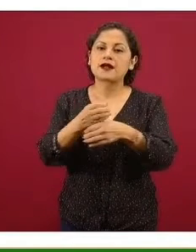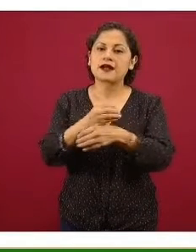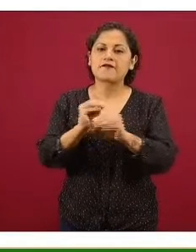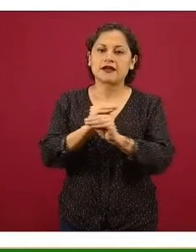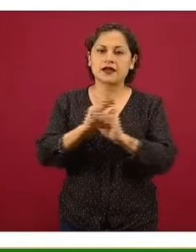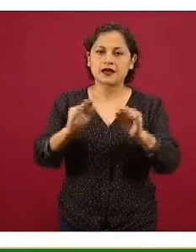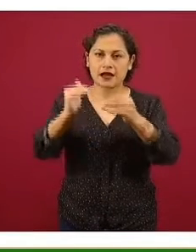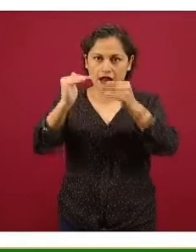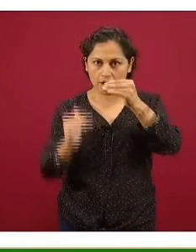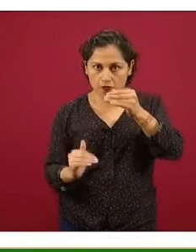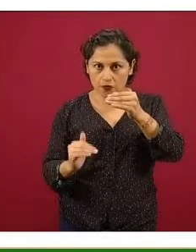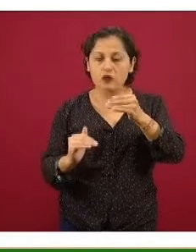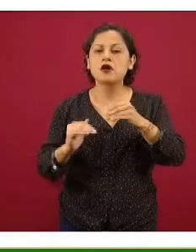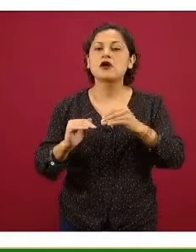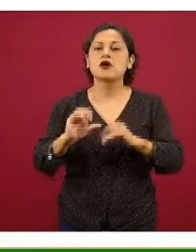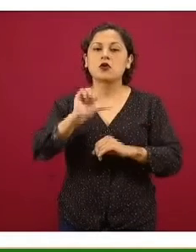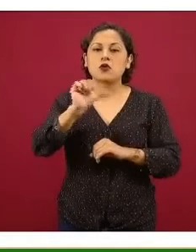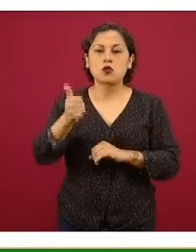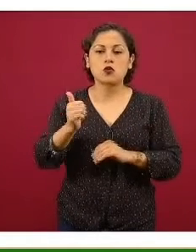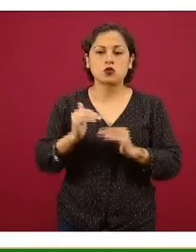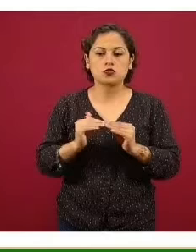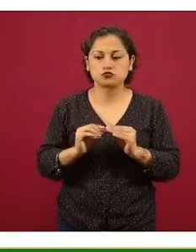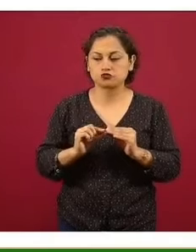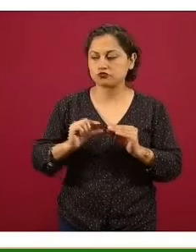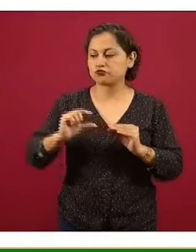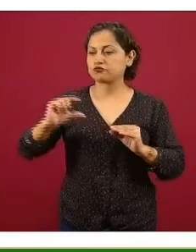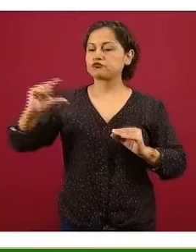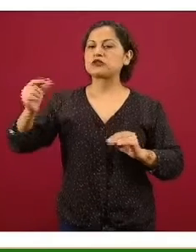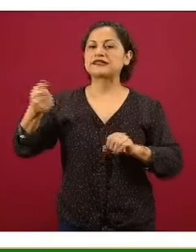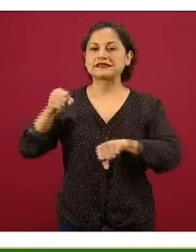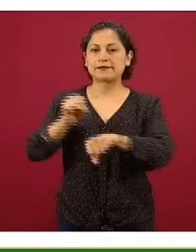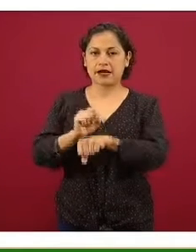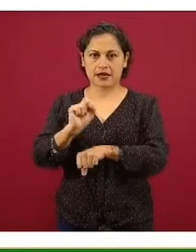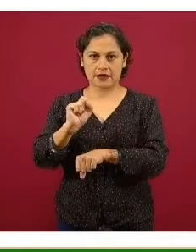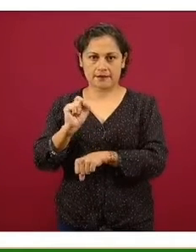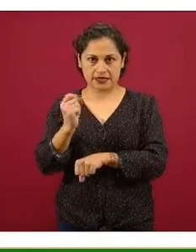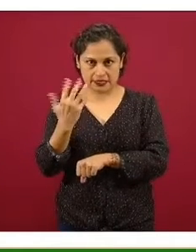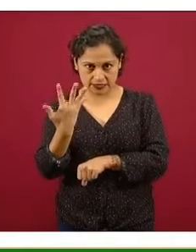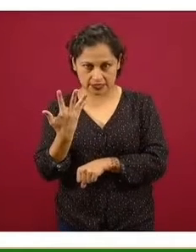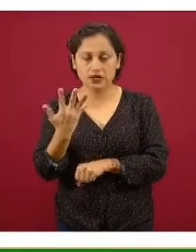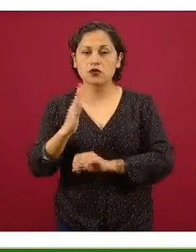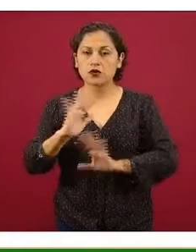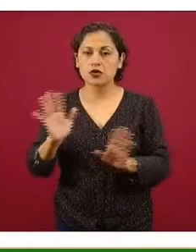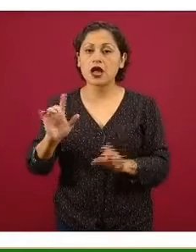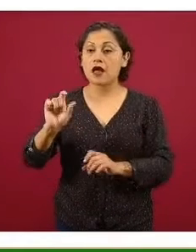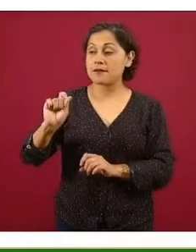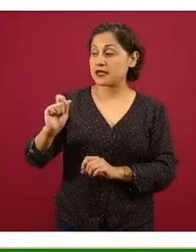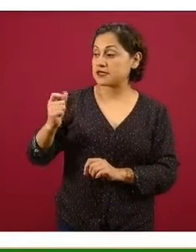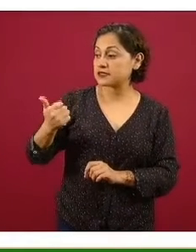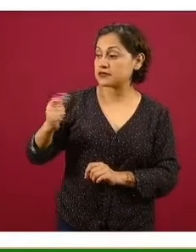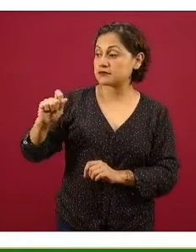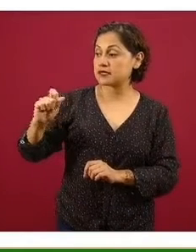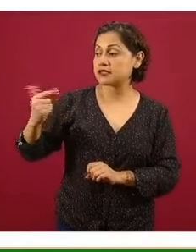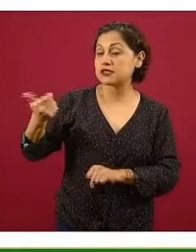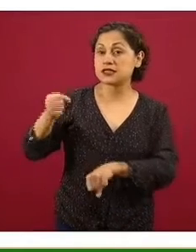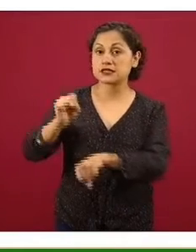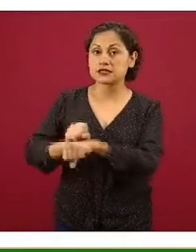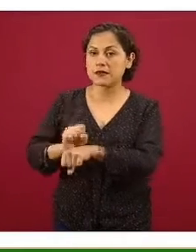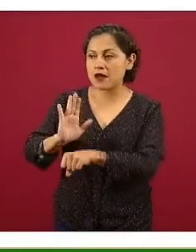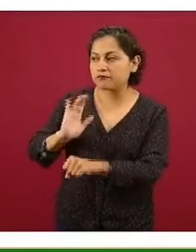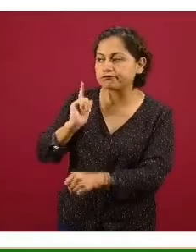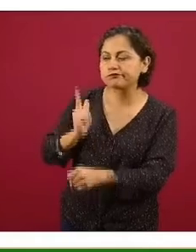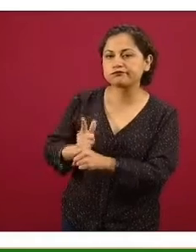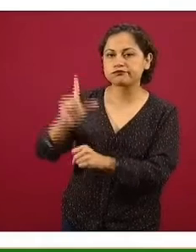abajo, una tendencia ascendente hasta la semana 25, luego en la semana 26 y 27 parece una